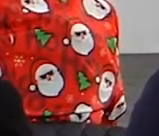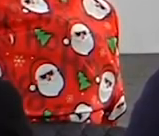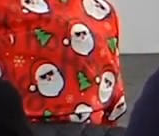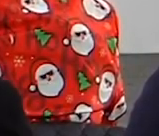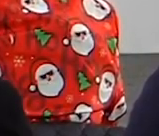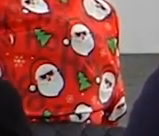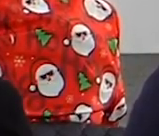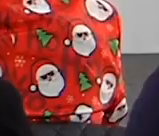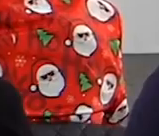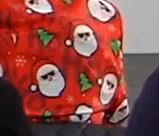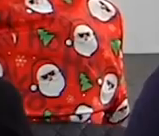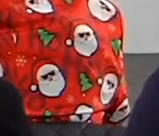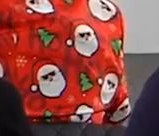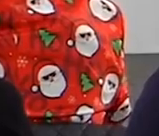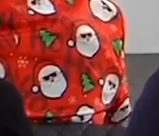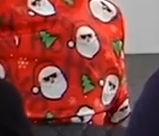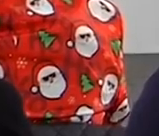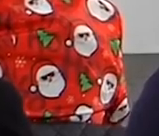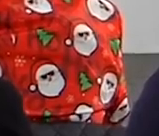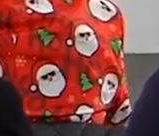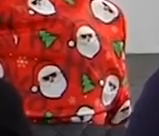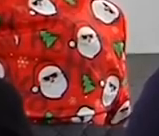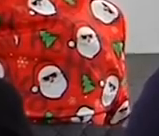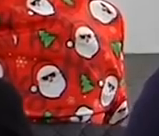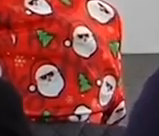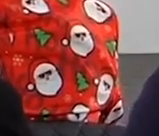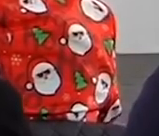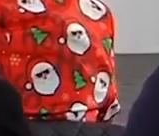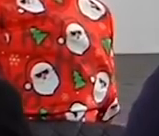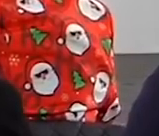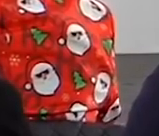Y así le pusieron al avión.